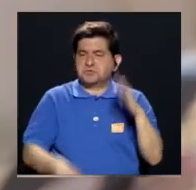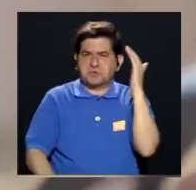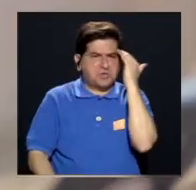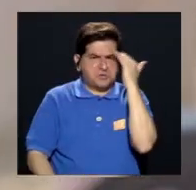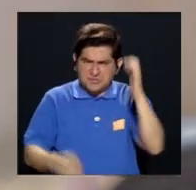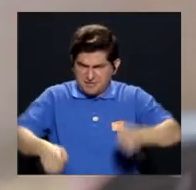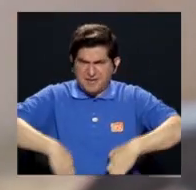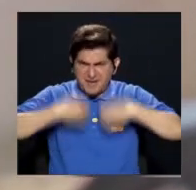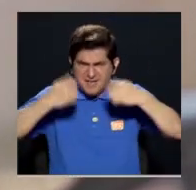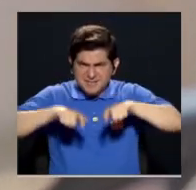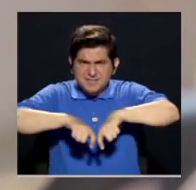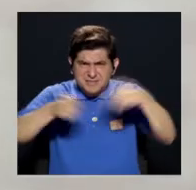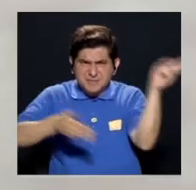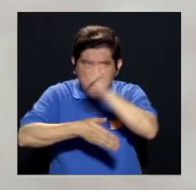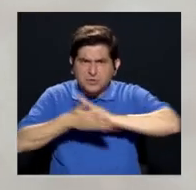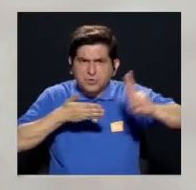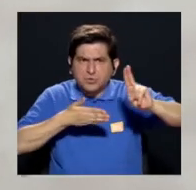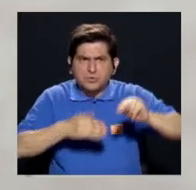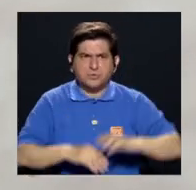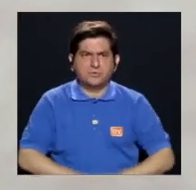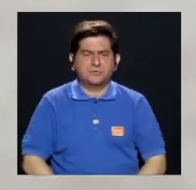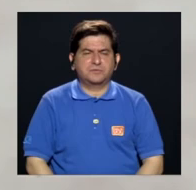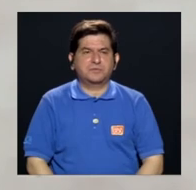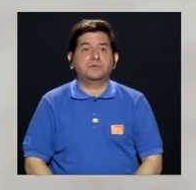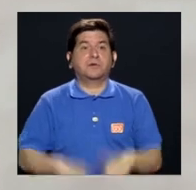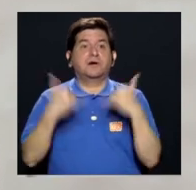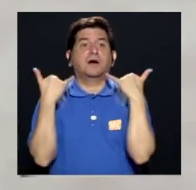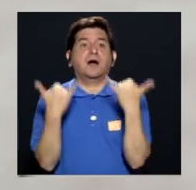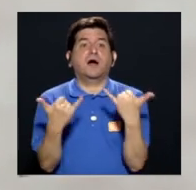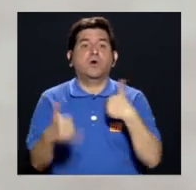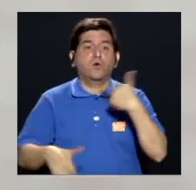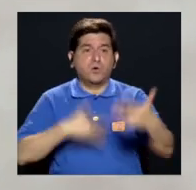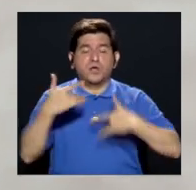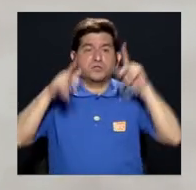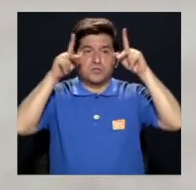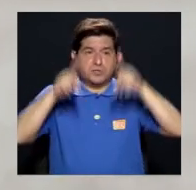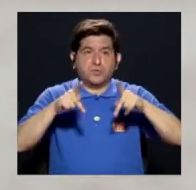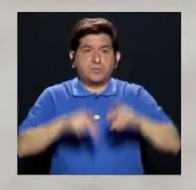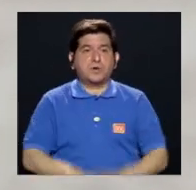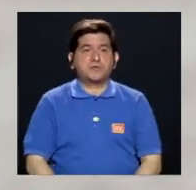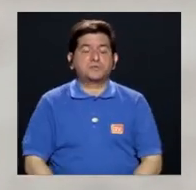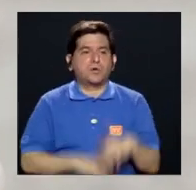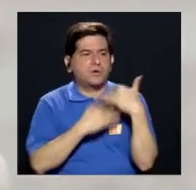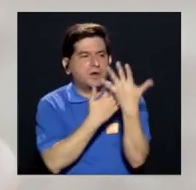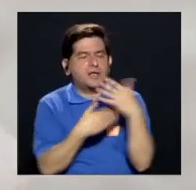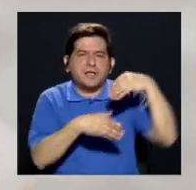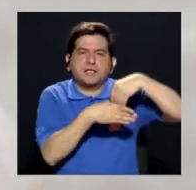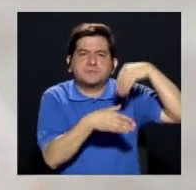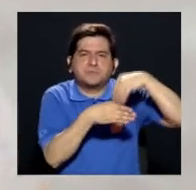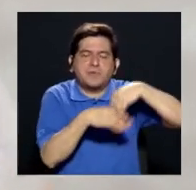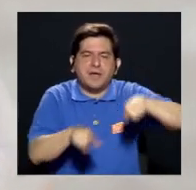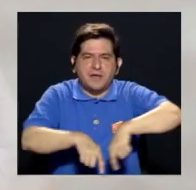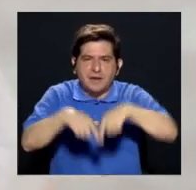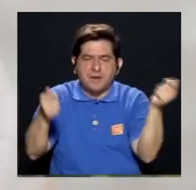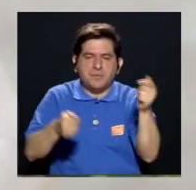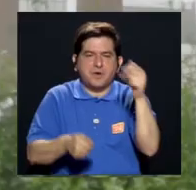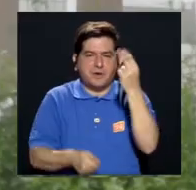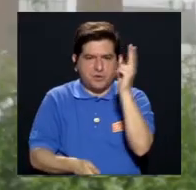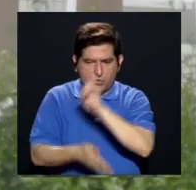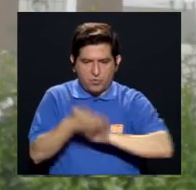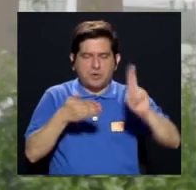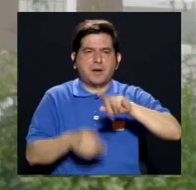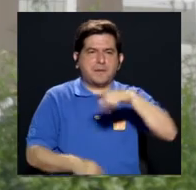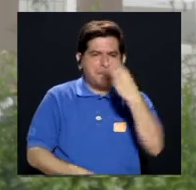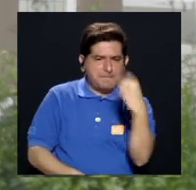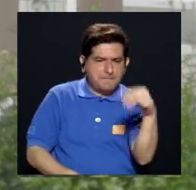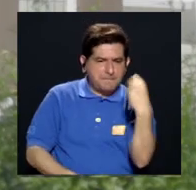ignoraba que existía un Semanario Universidad y ahora siento que la gente reconoce y espera los contenidos del semanario miércoles a miércoles.